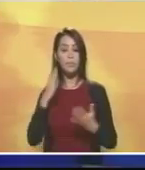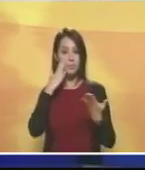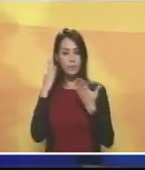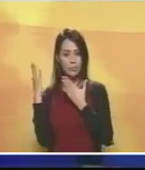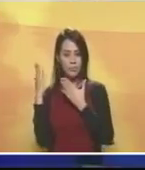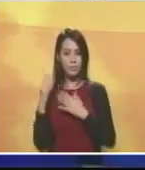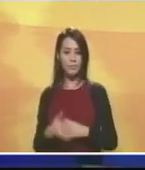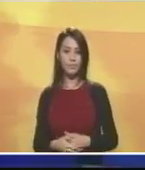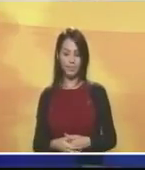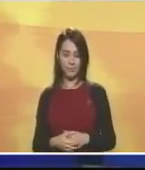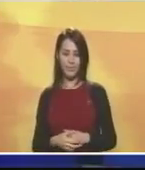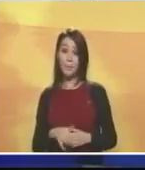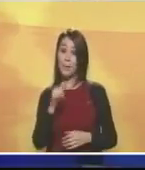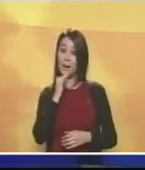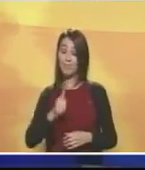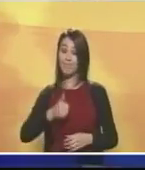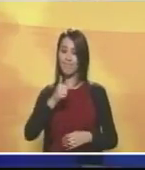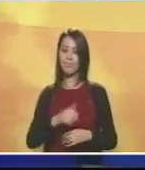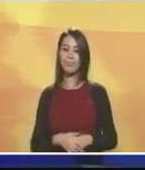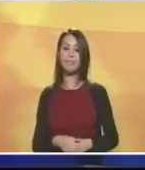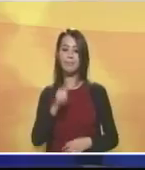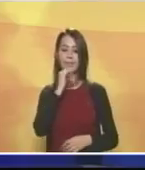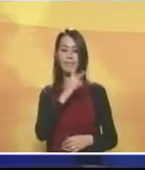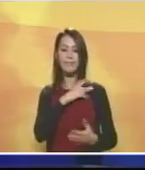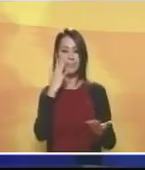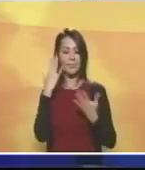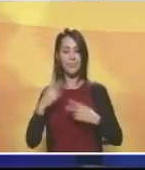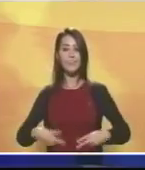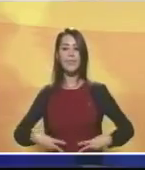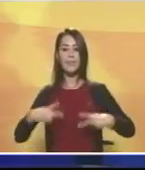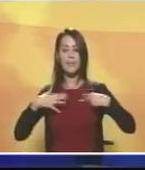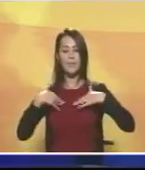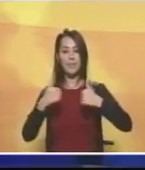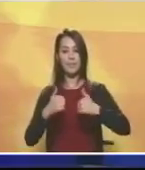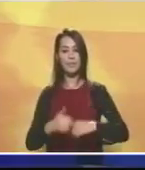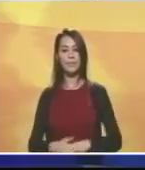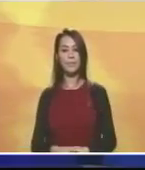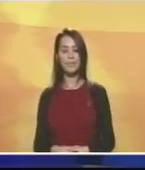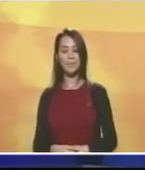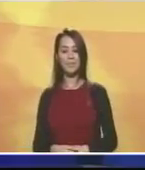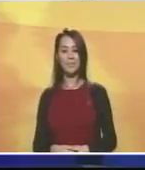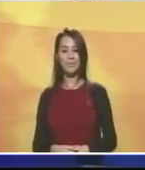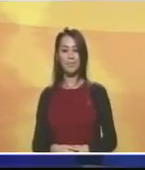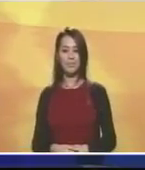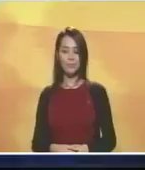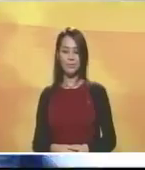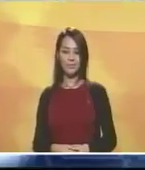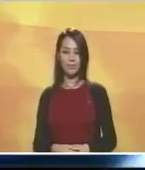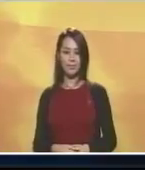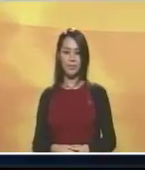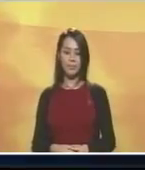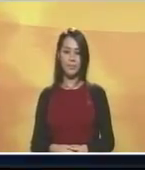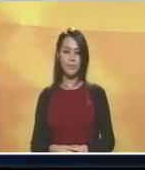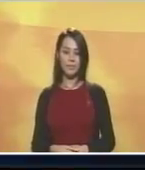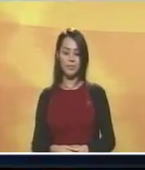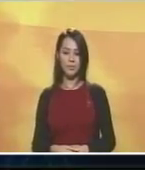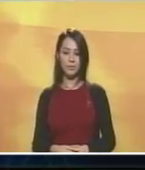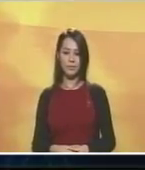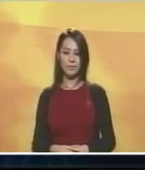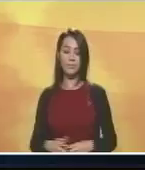nuestras redes sociales para más información. Soy Yoheis Adrián. Hasta una próxima entrega de Vida y Salud.